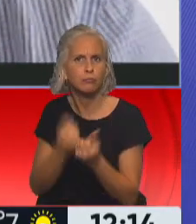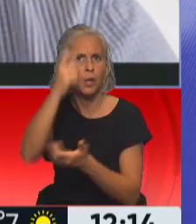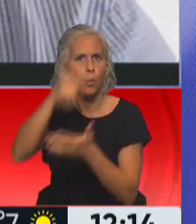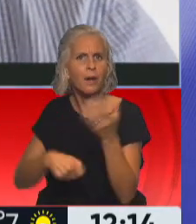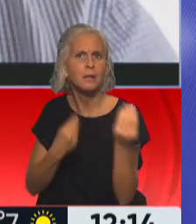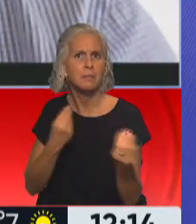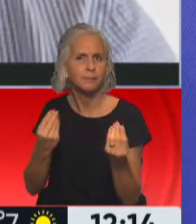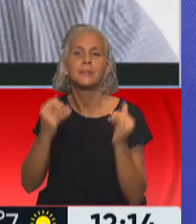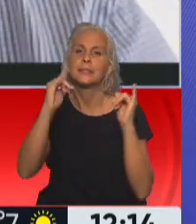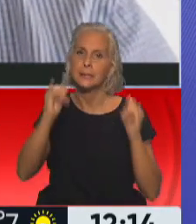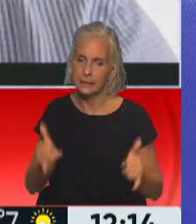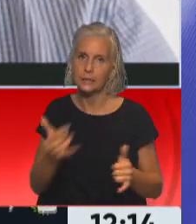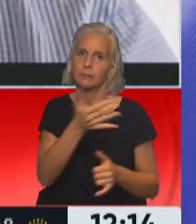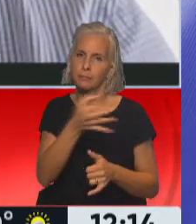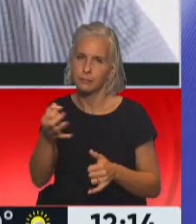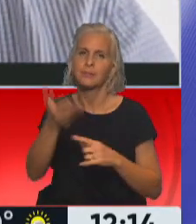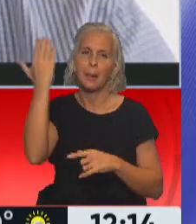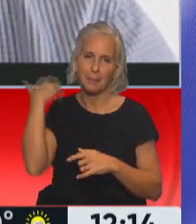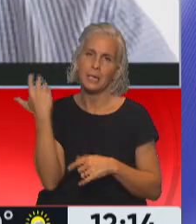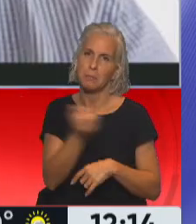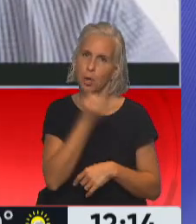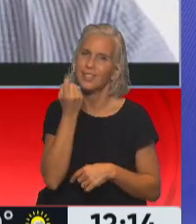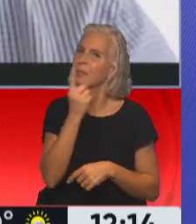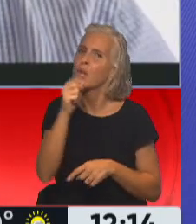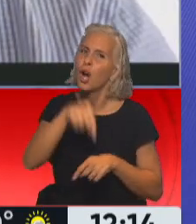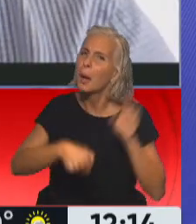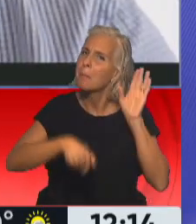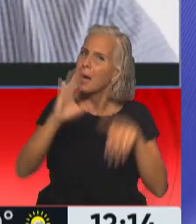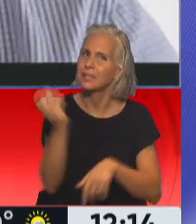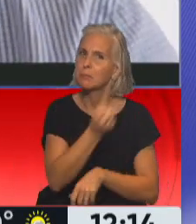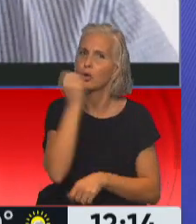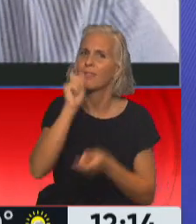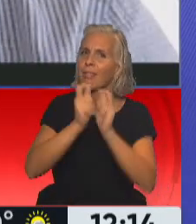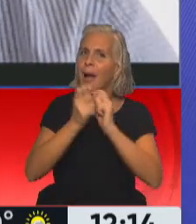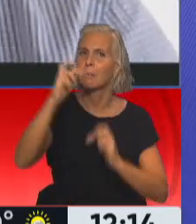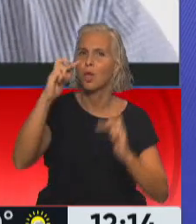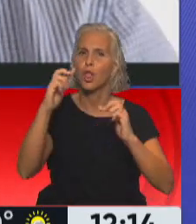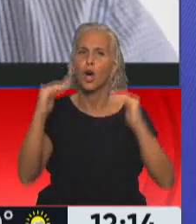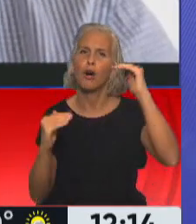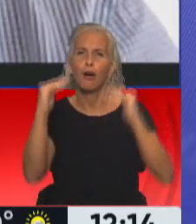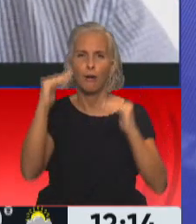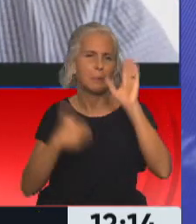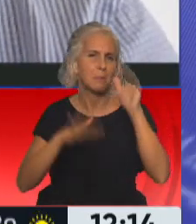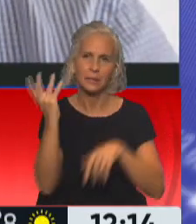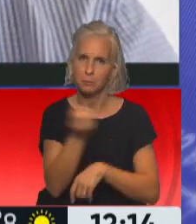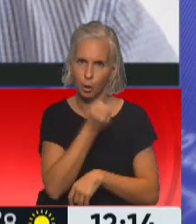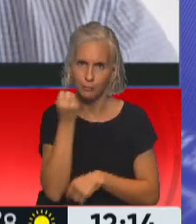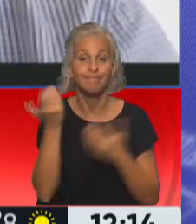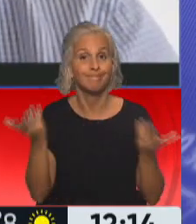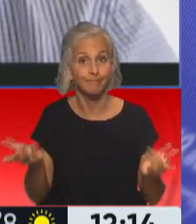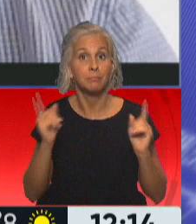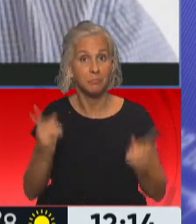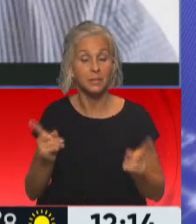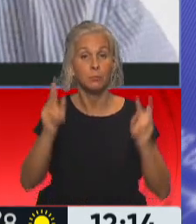Sí, yo creo que eso ya obviamente también es relevante, pero yo creo que lo más relevante era lo que pasara con el tipo de cambio. Claro. Lo que se ve en acciones